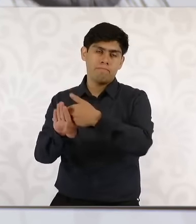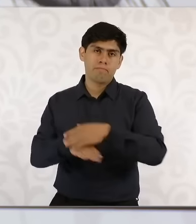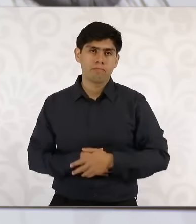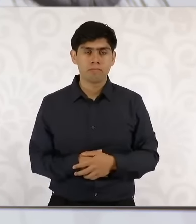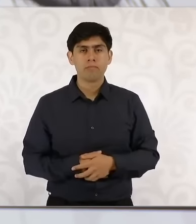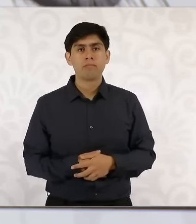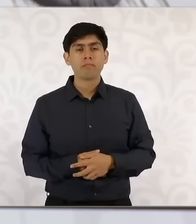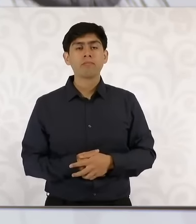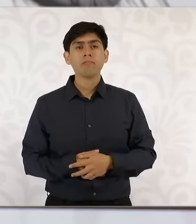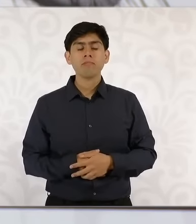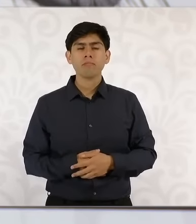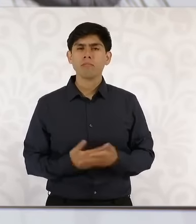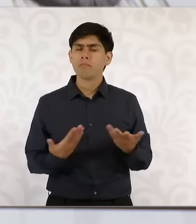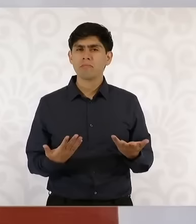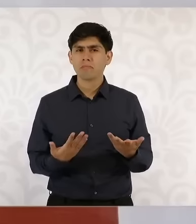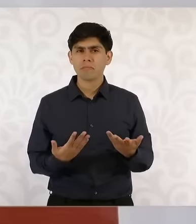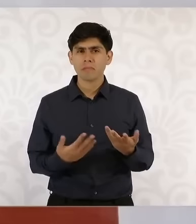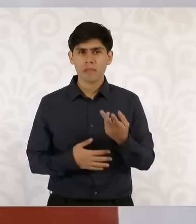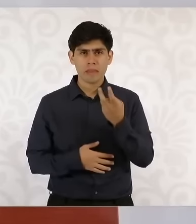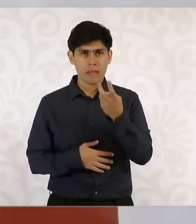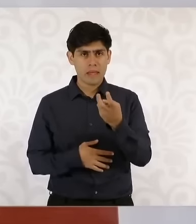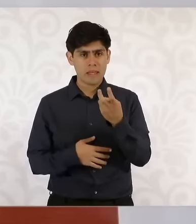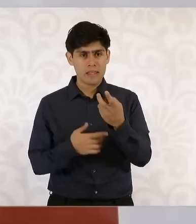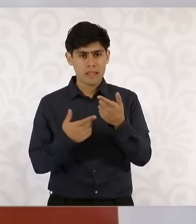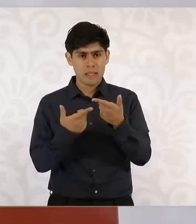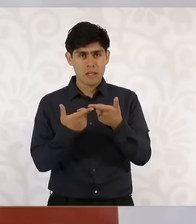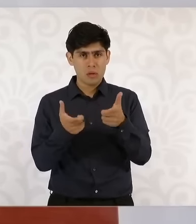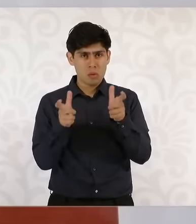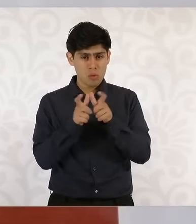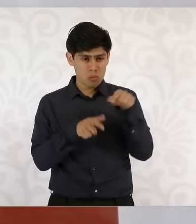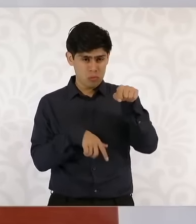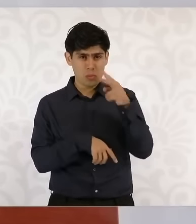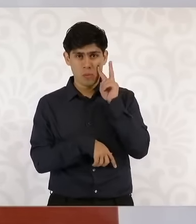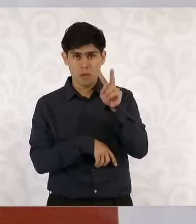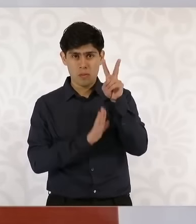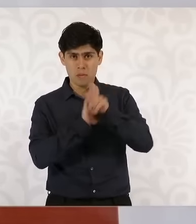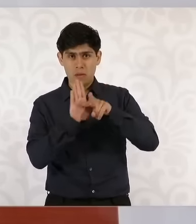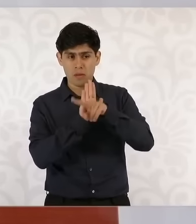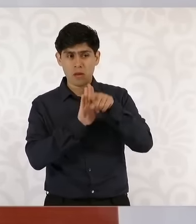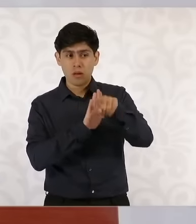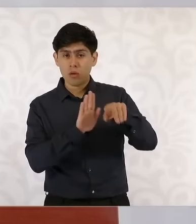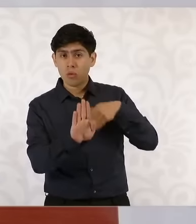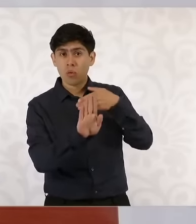O sea, ¿por qué este grupo se va contra la policía?